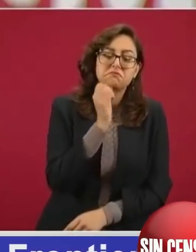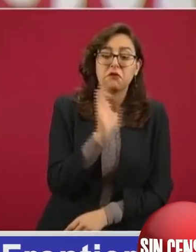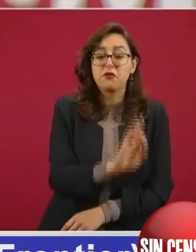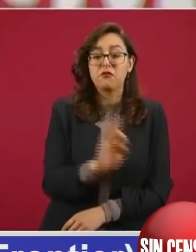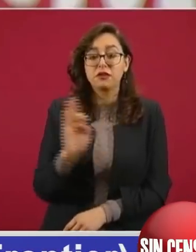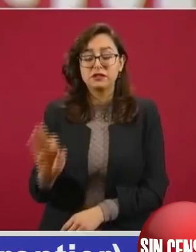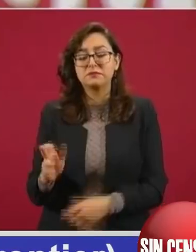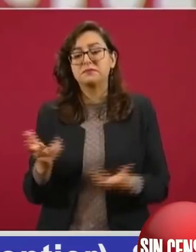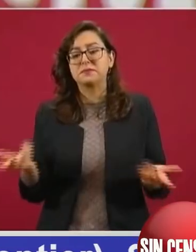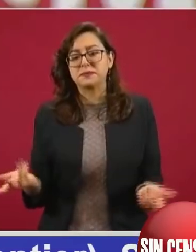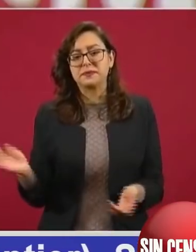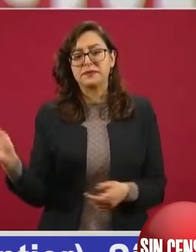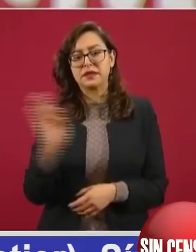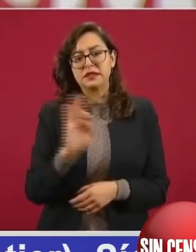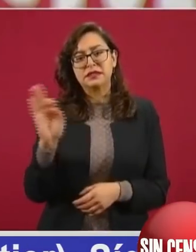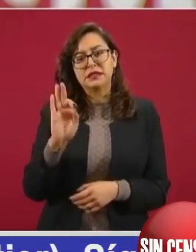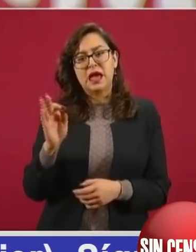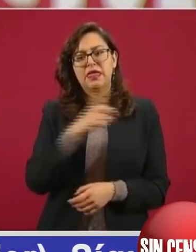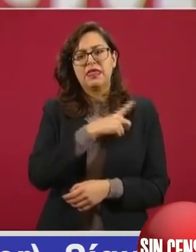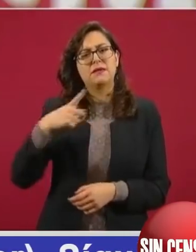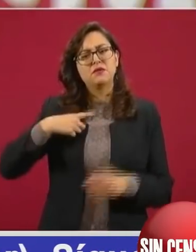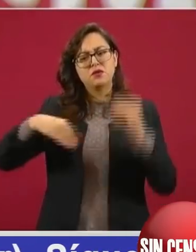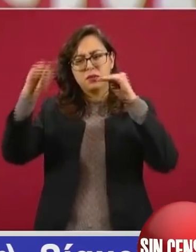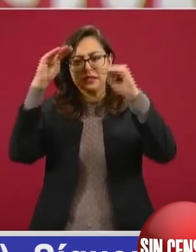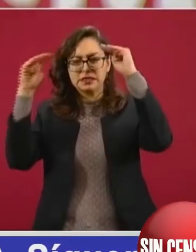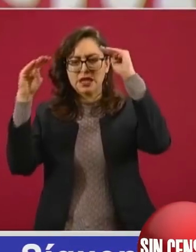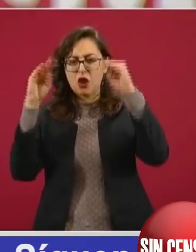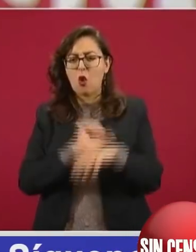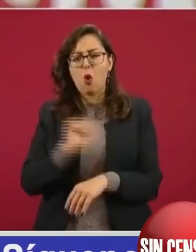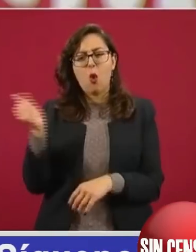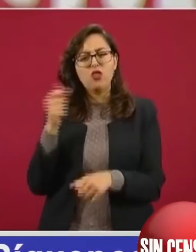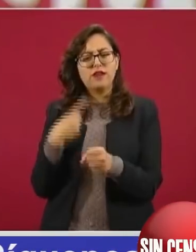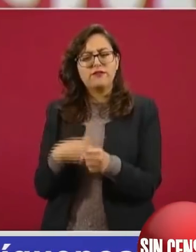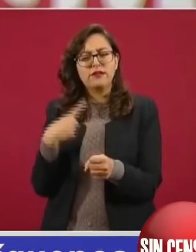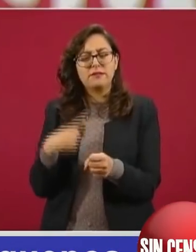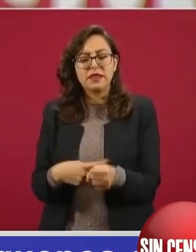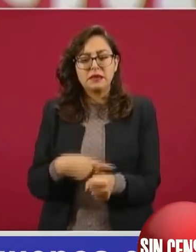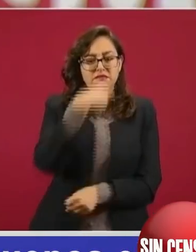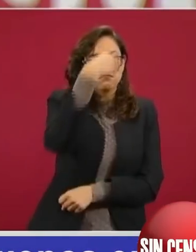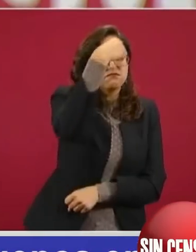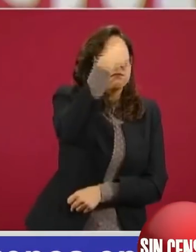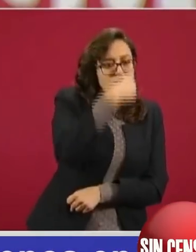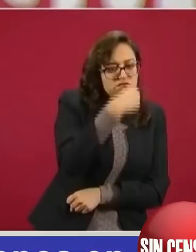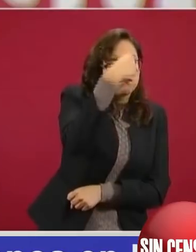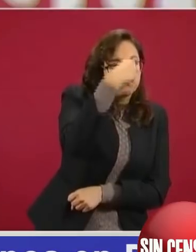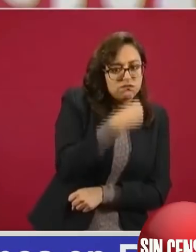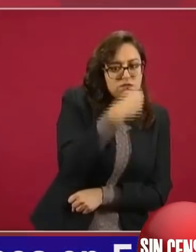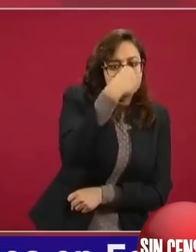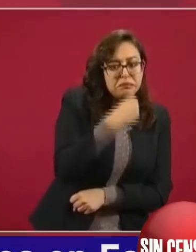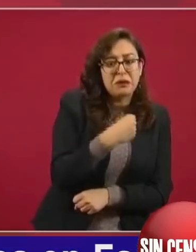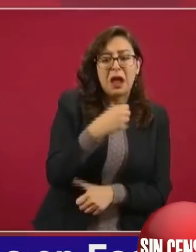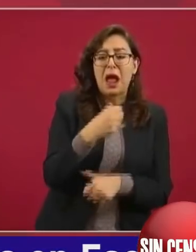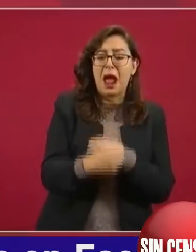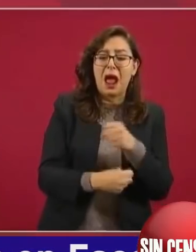relatando, podríamos mirar a la influenza. La influenza es una enfermedad biológicamente